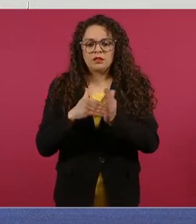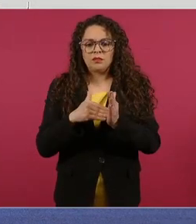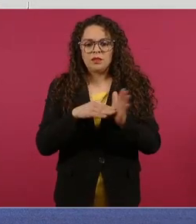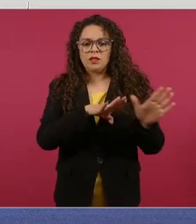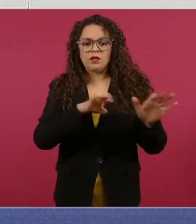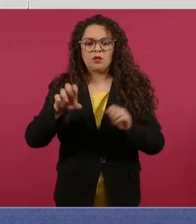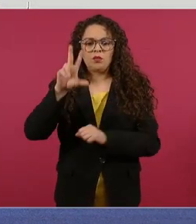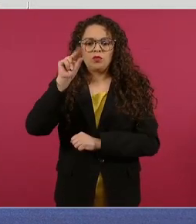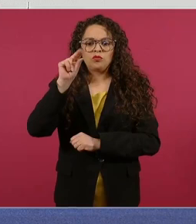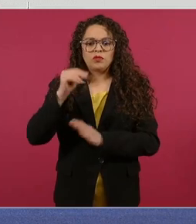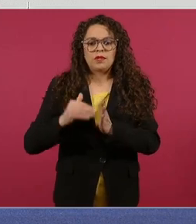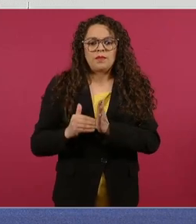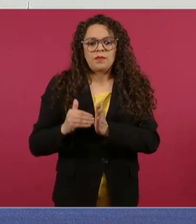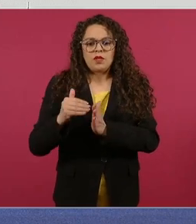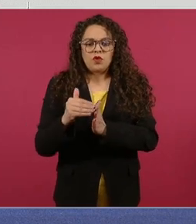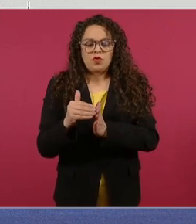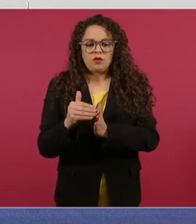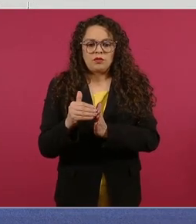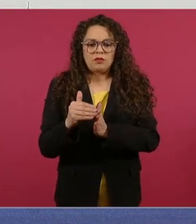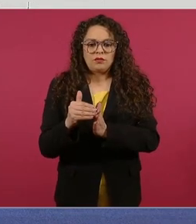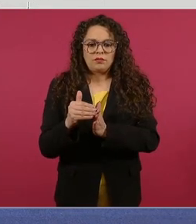17,980 millones,